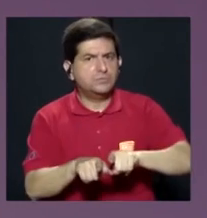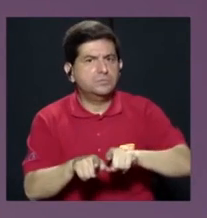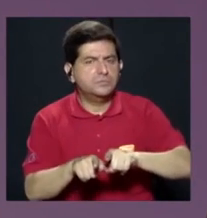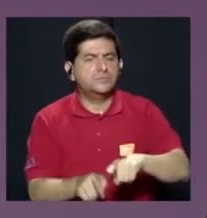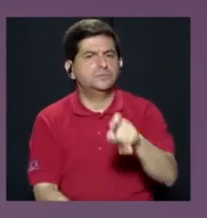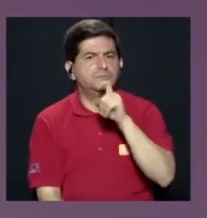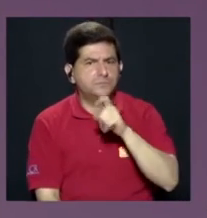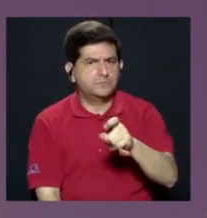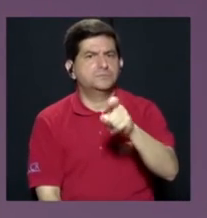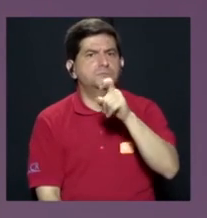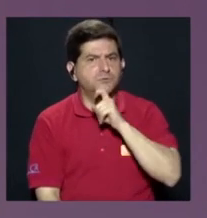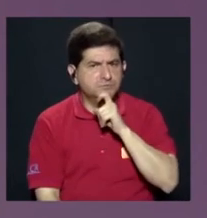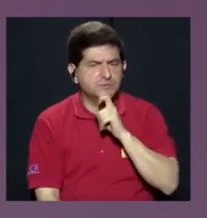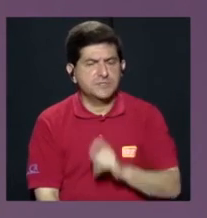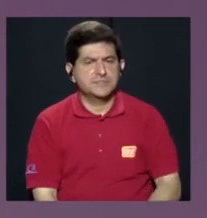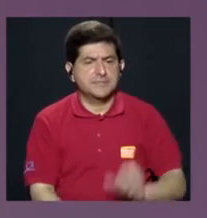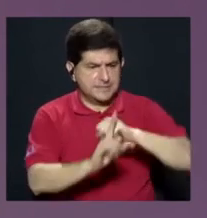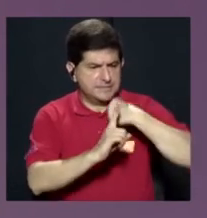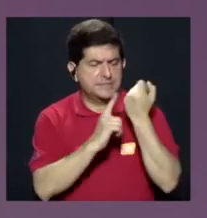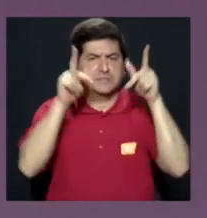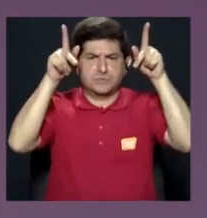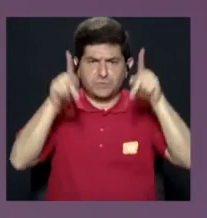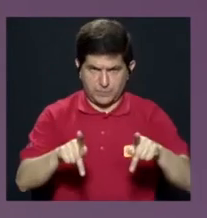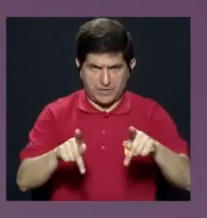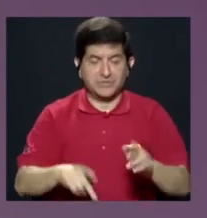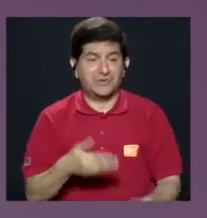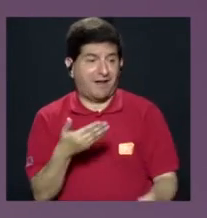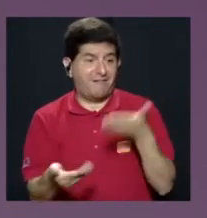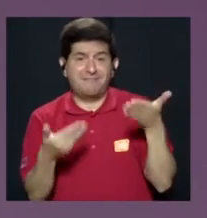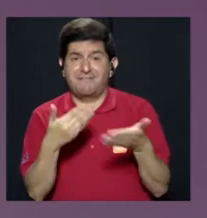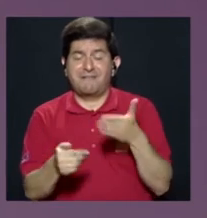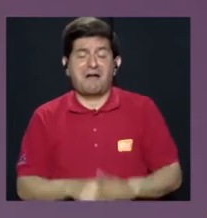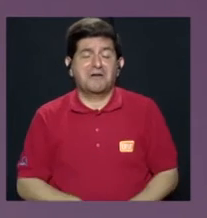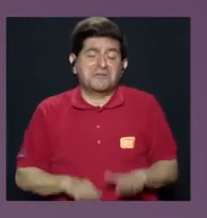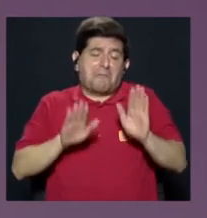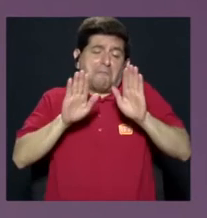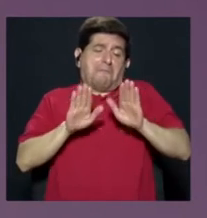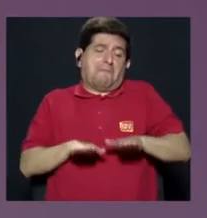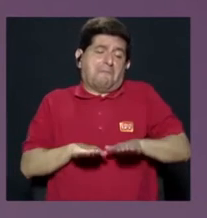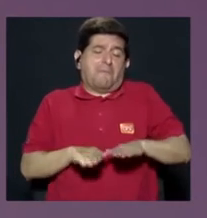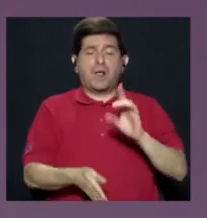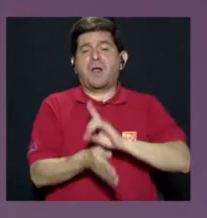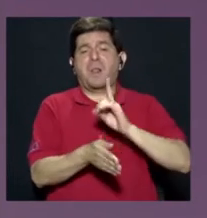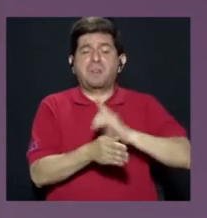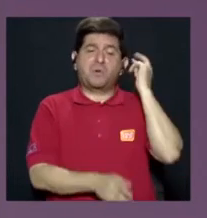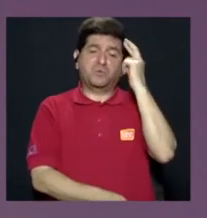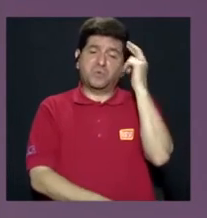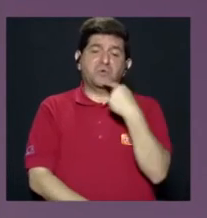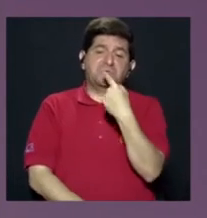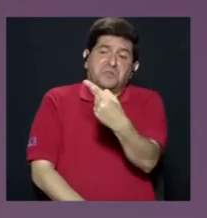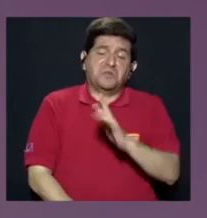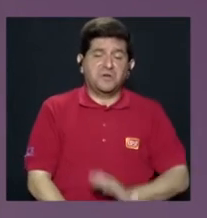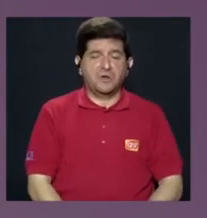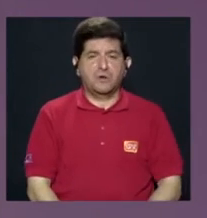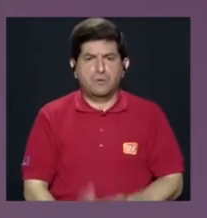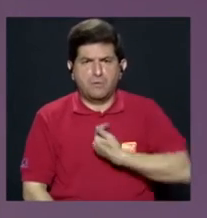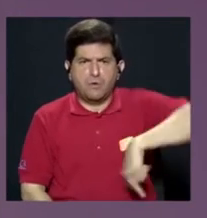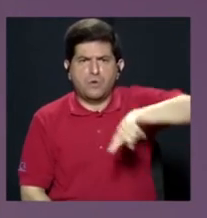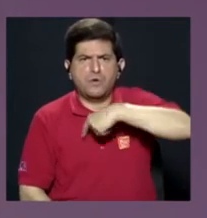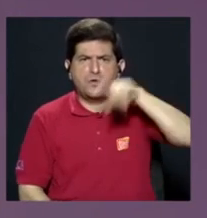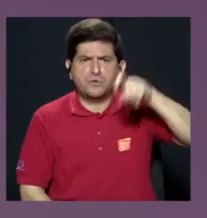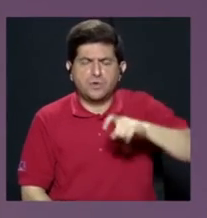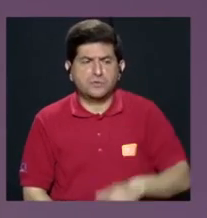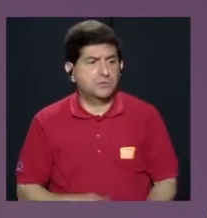ha costado muchísimo el hecho de que la gente está prácticamente domesticada, de que el doctor siempre tiene la razón. Entonces, nosotras tenemos